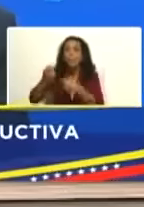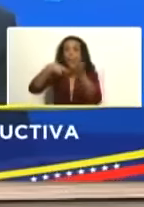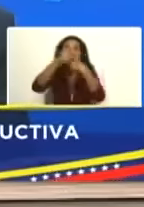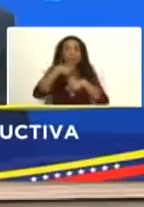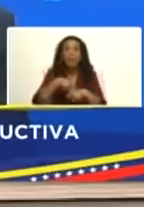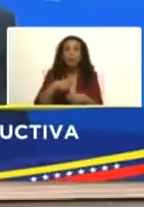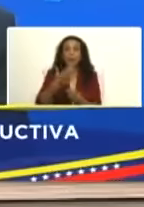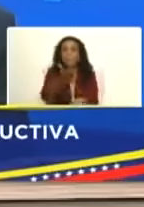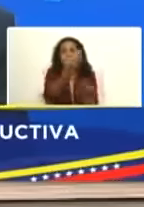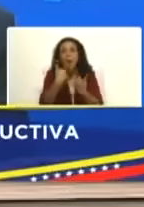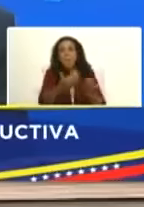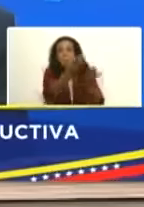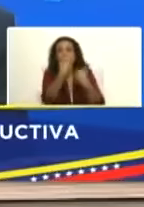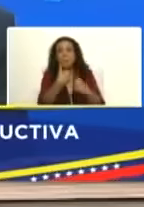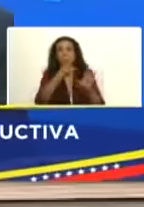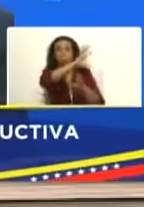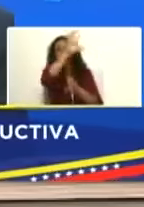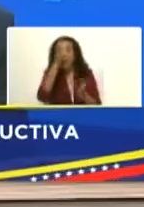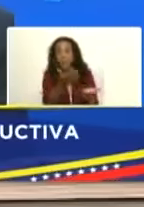de pollo,